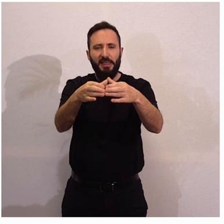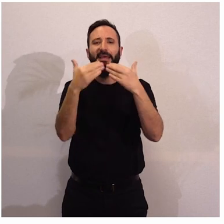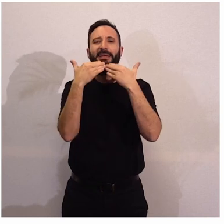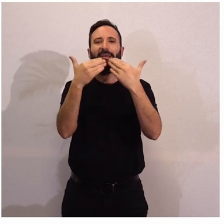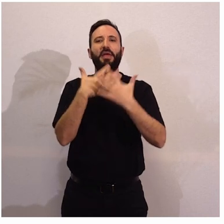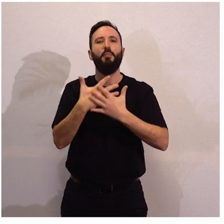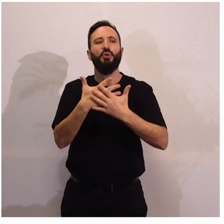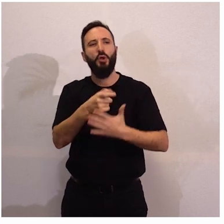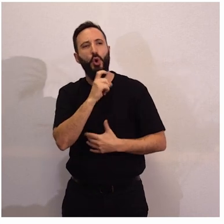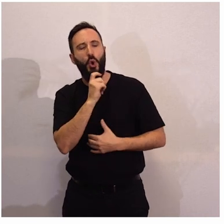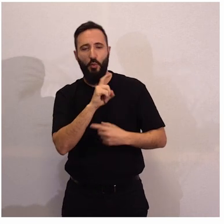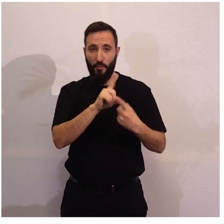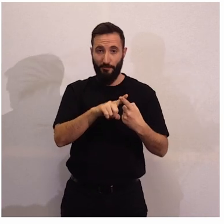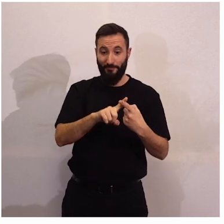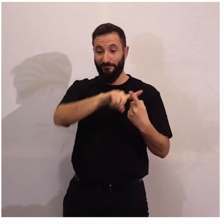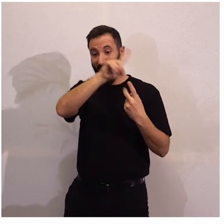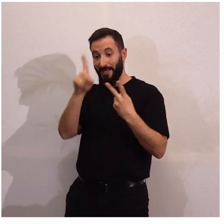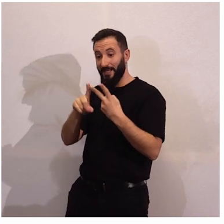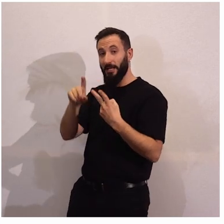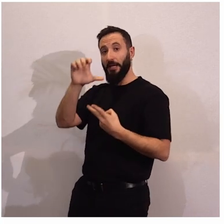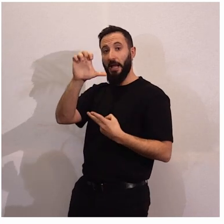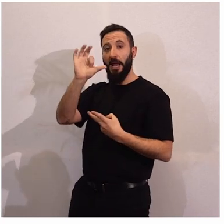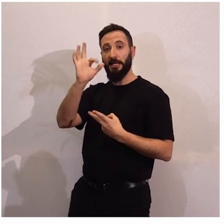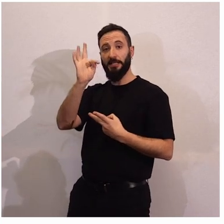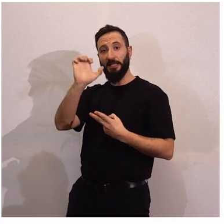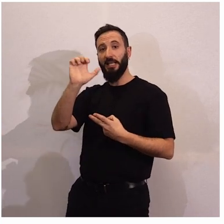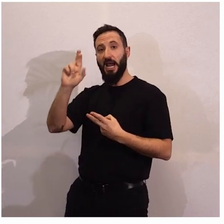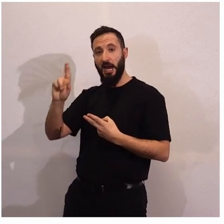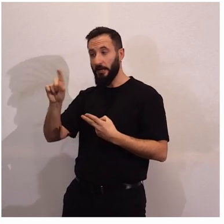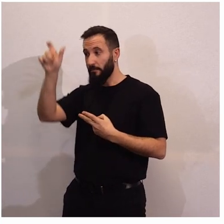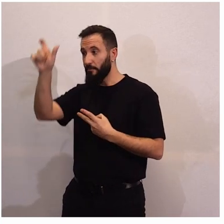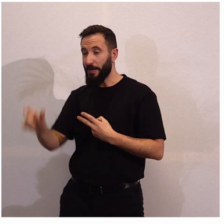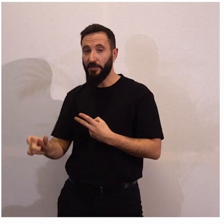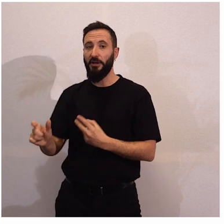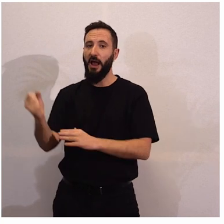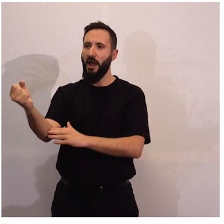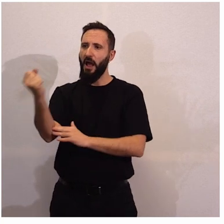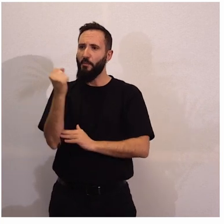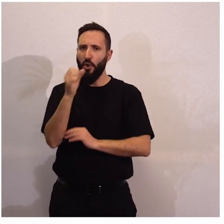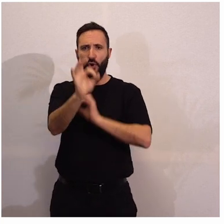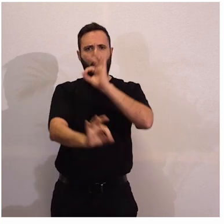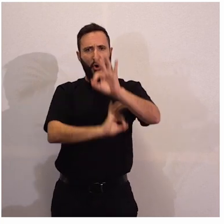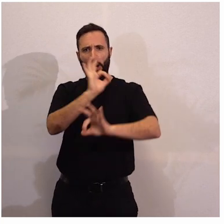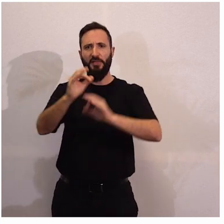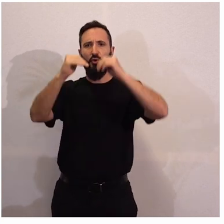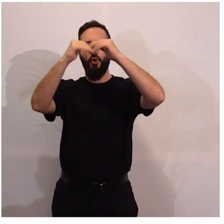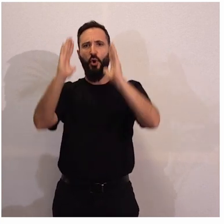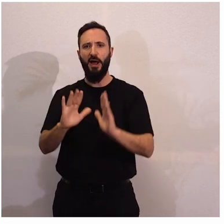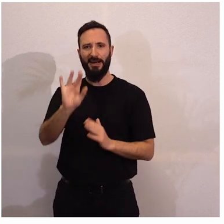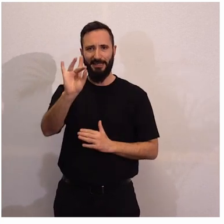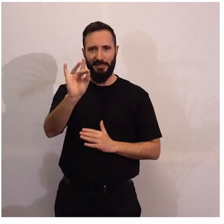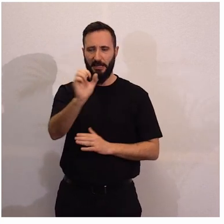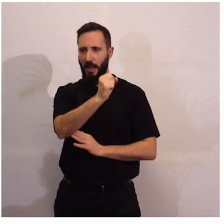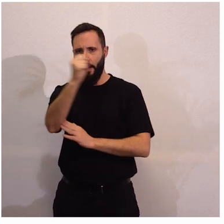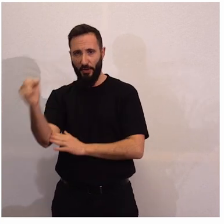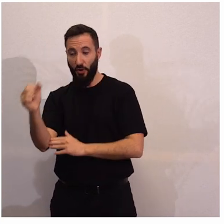de voluntariado. Y a Esther Punzano, que es persona que ha recibido apoyo de la organización Hogar Sí,